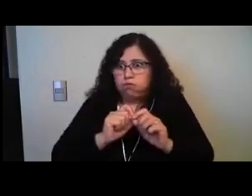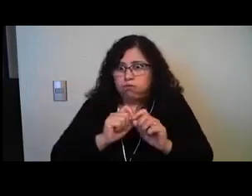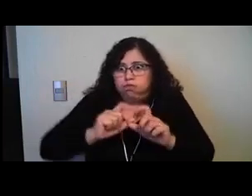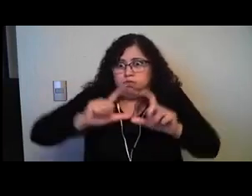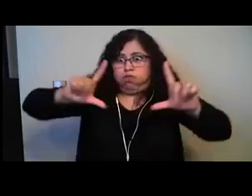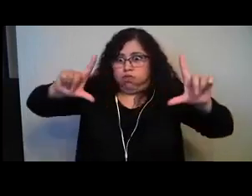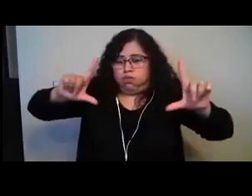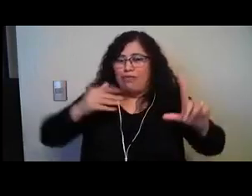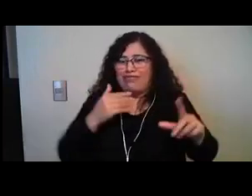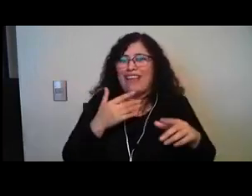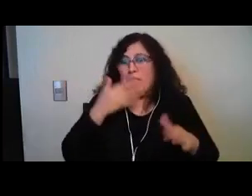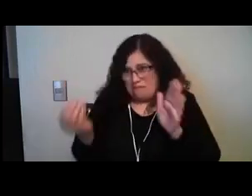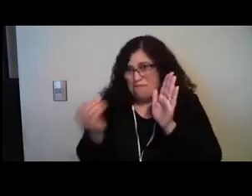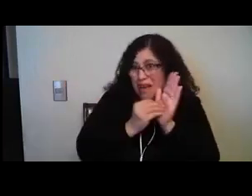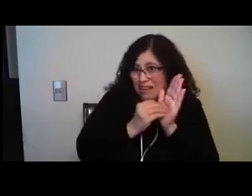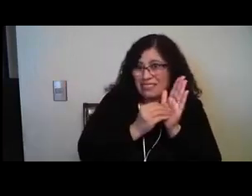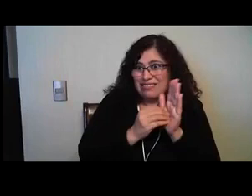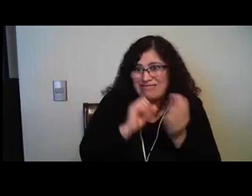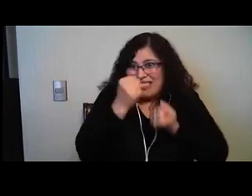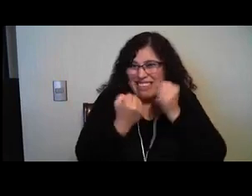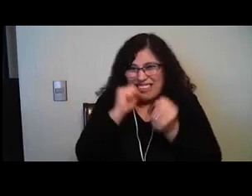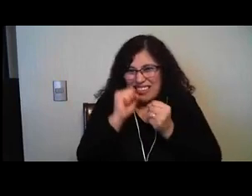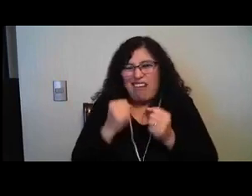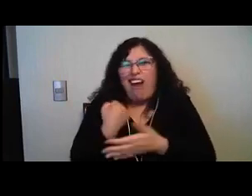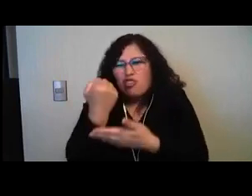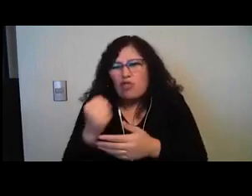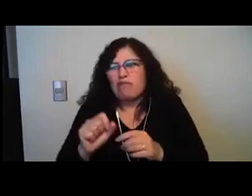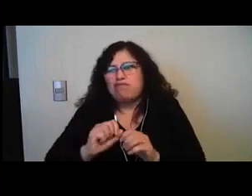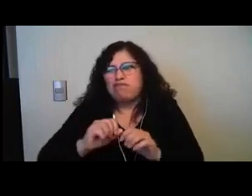En quienes padecen este tipo de enfermedad.